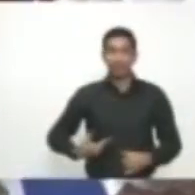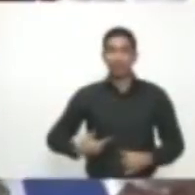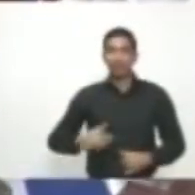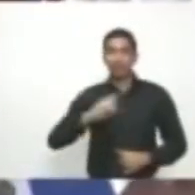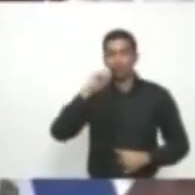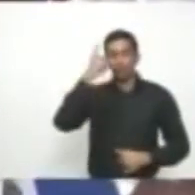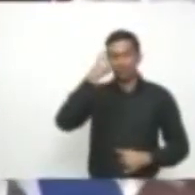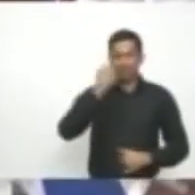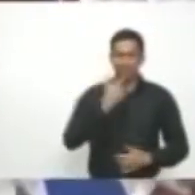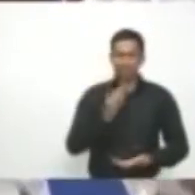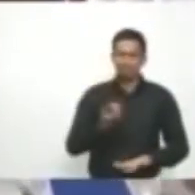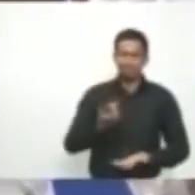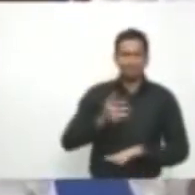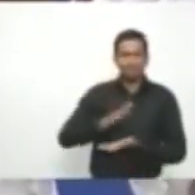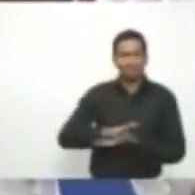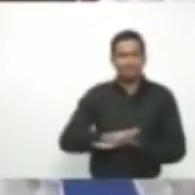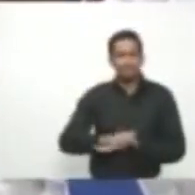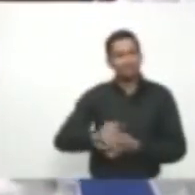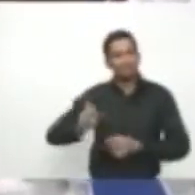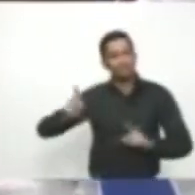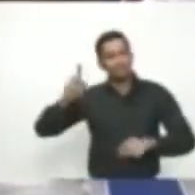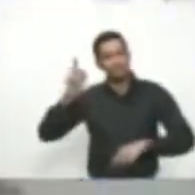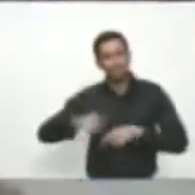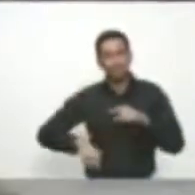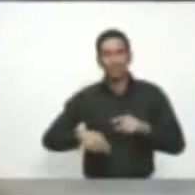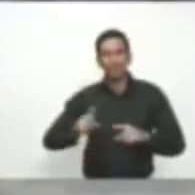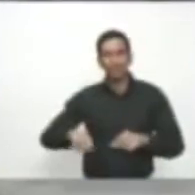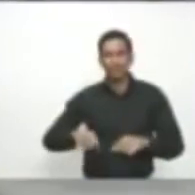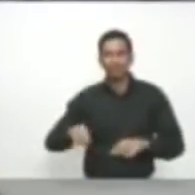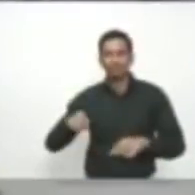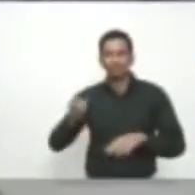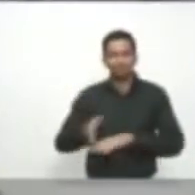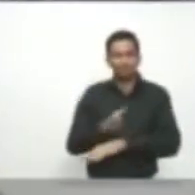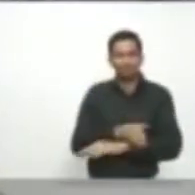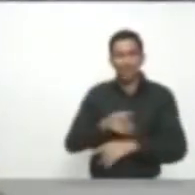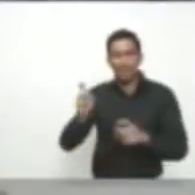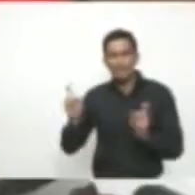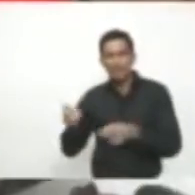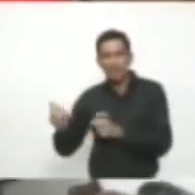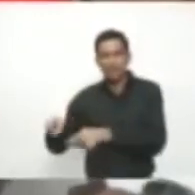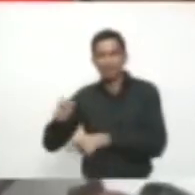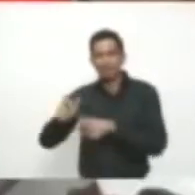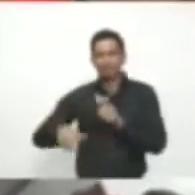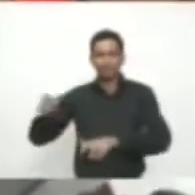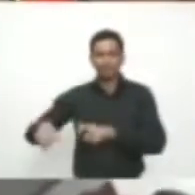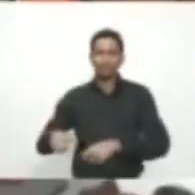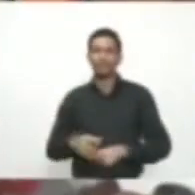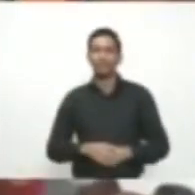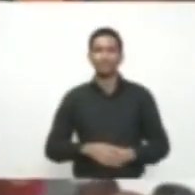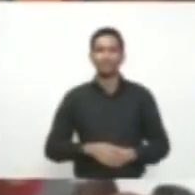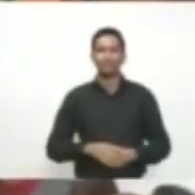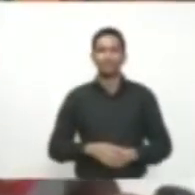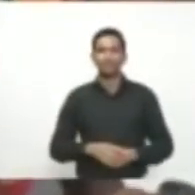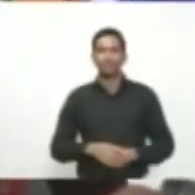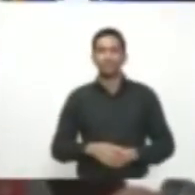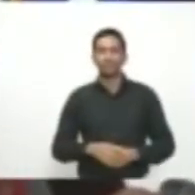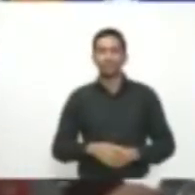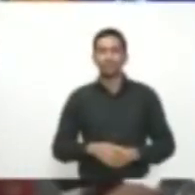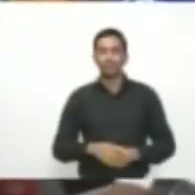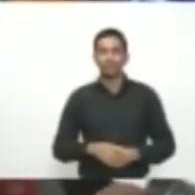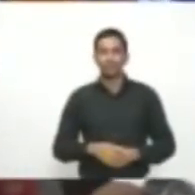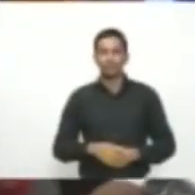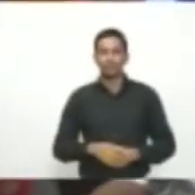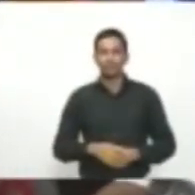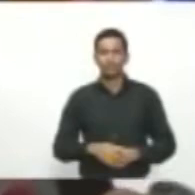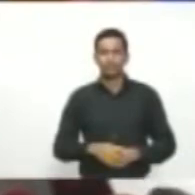dar ningún estatus diferente a las operaciones para dar captura a estas personas. Que el único camino que tiene esa organización es